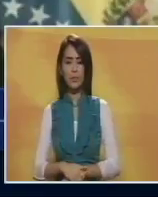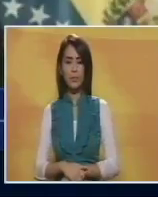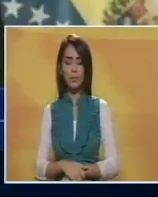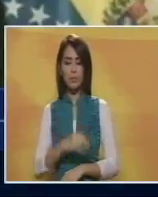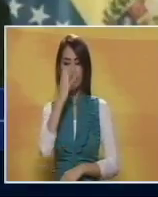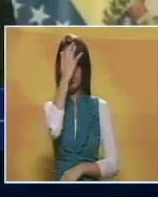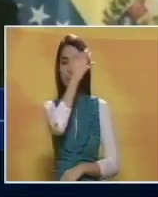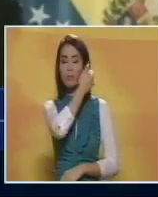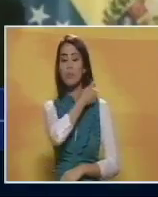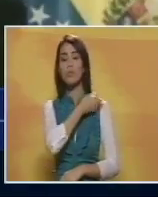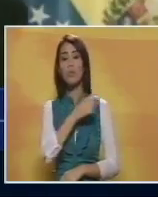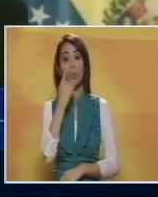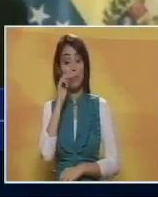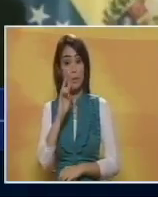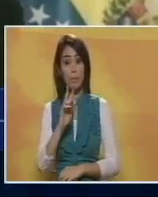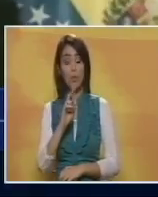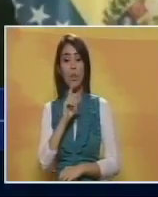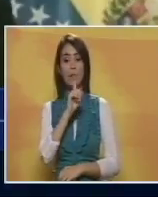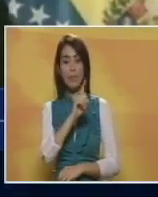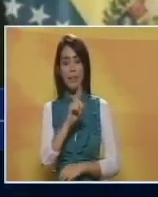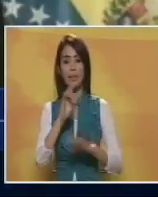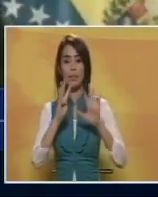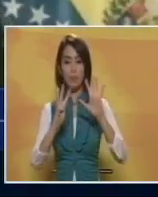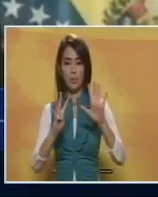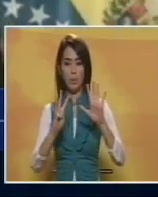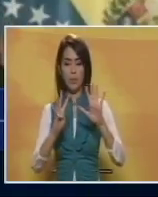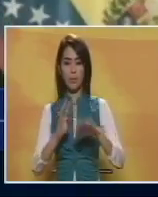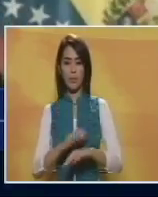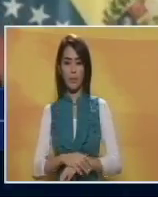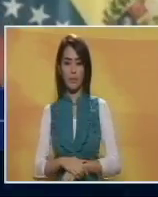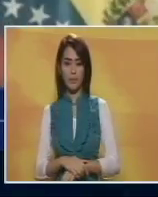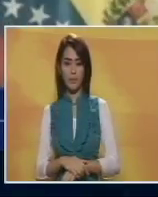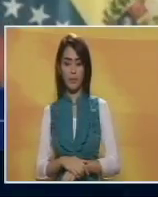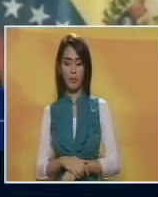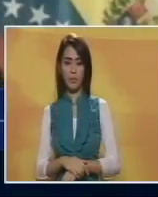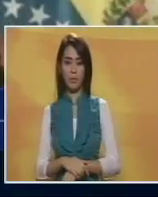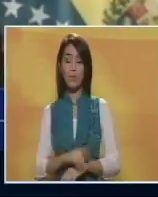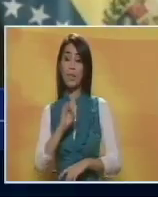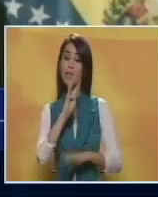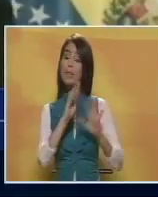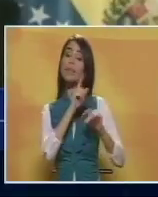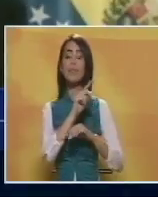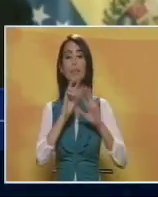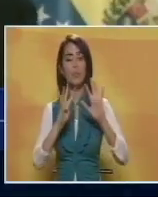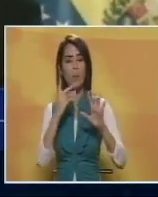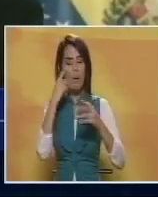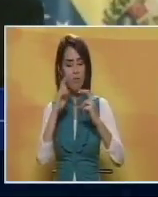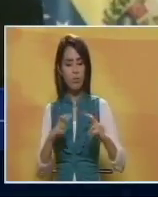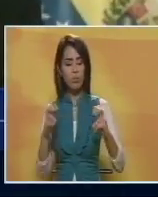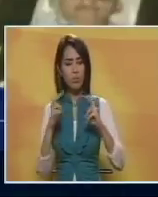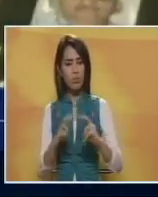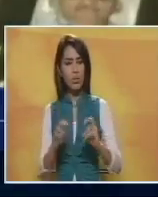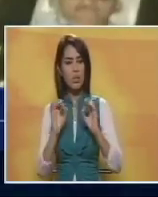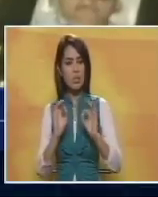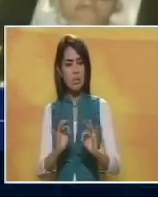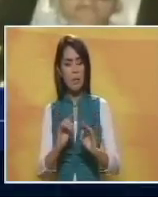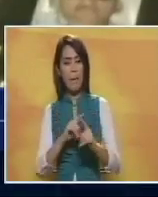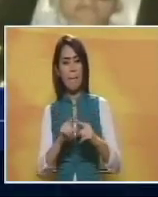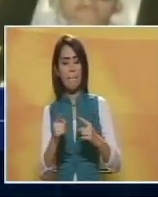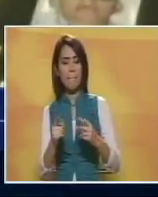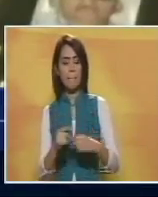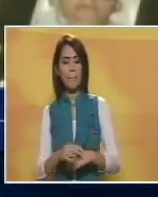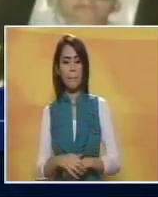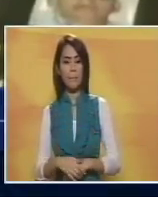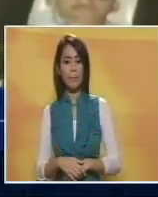se detectaron 19 concesionarios. Hicimos la investigación